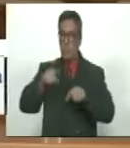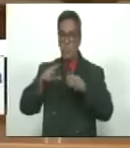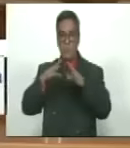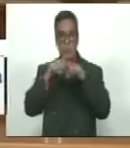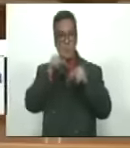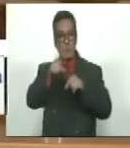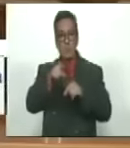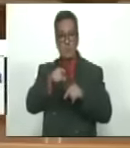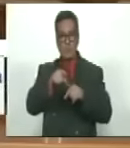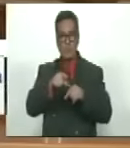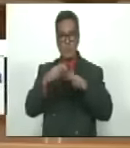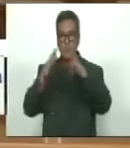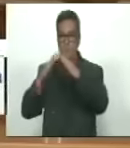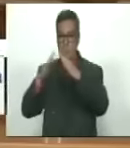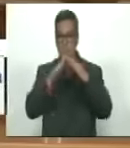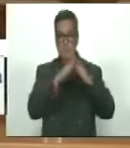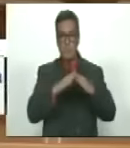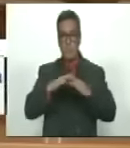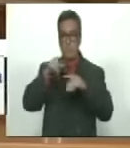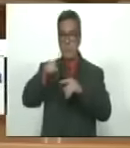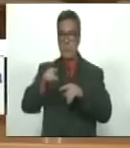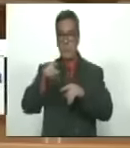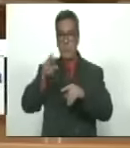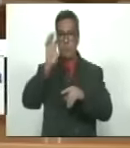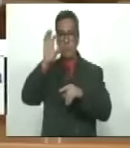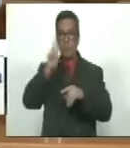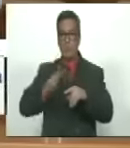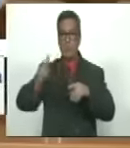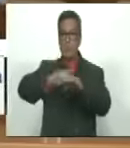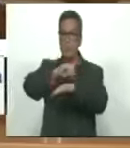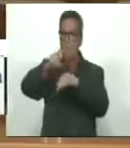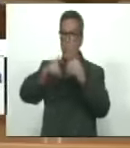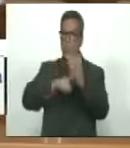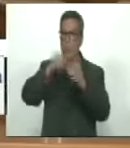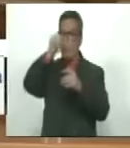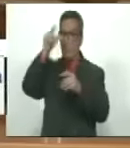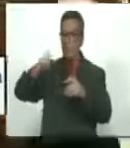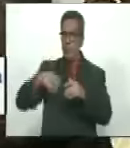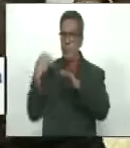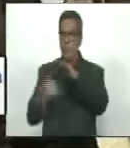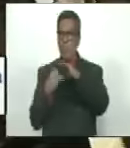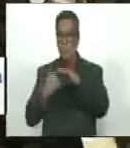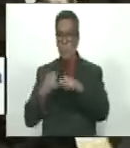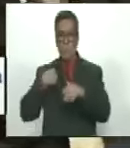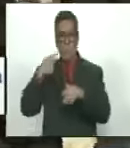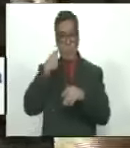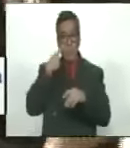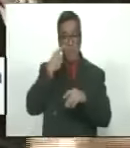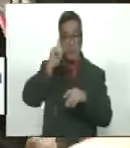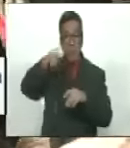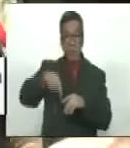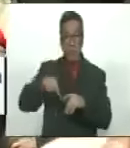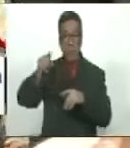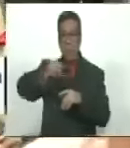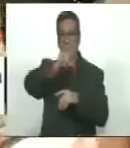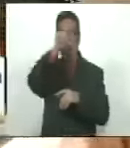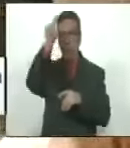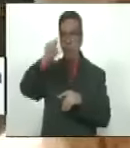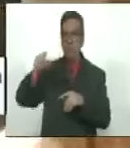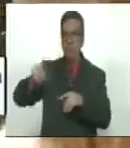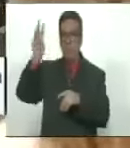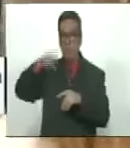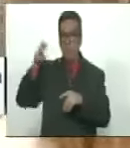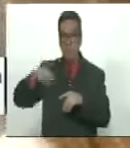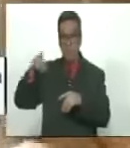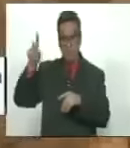todas las casas, en todos los hogares de la patria, esté el mapa completo. En todas las instituciones tenemos que estar vigilantes también, que esté el mapa que es